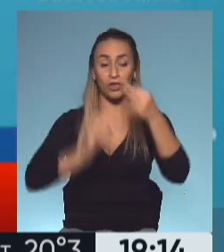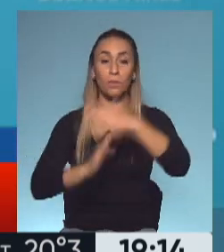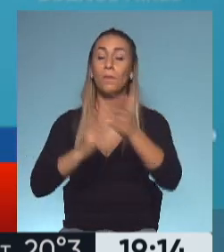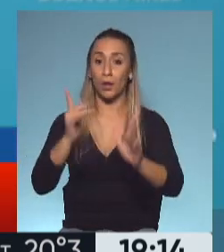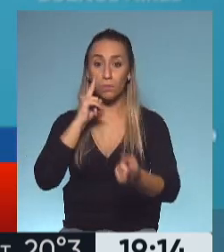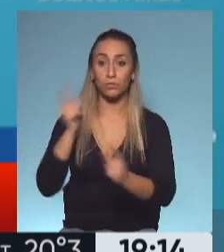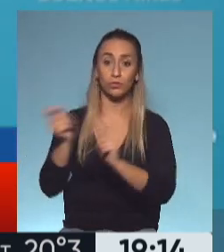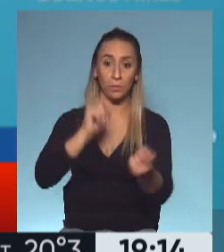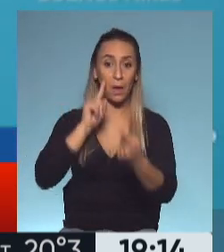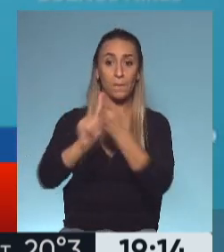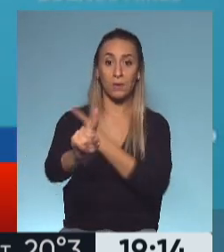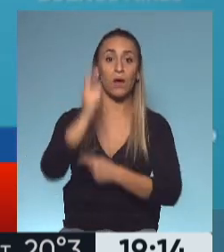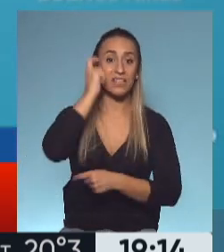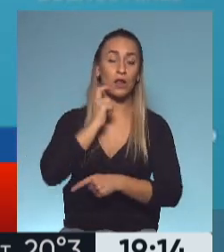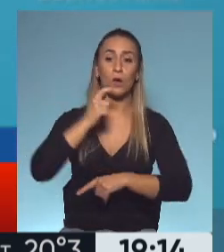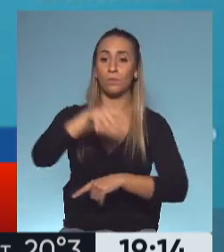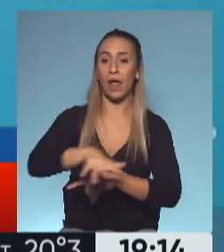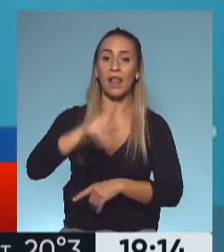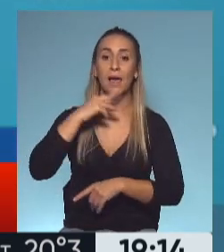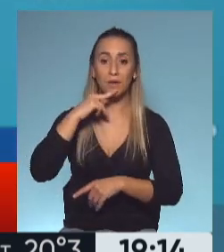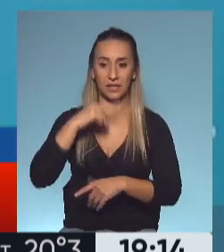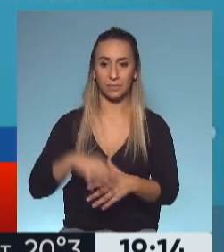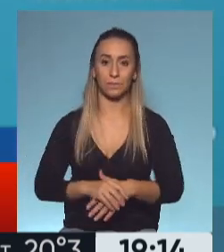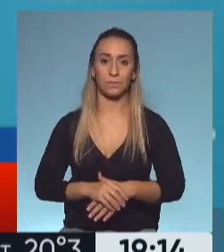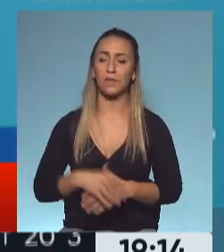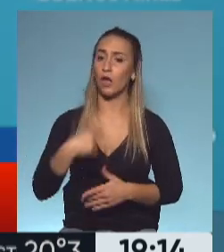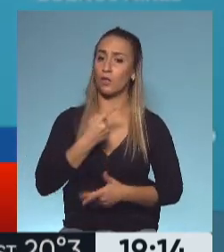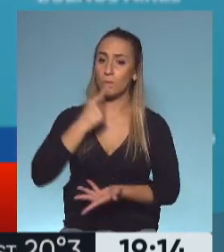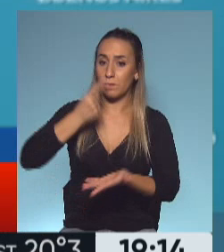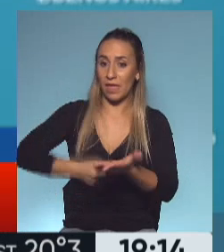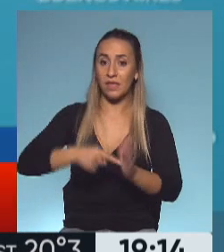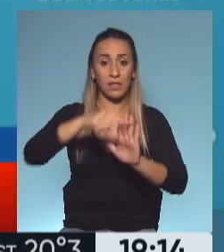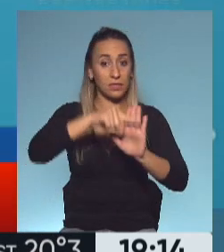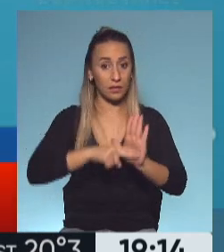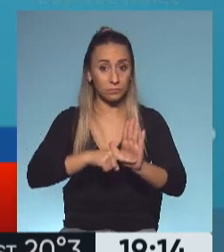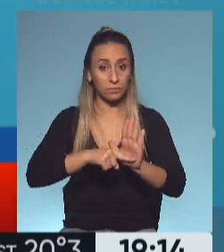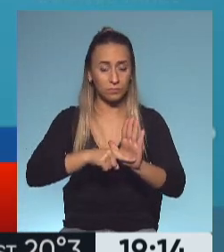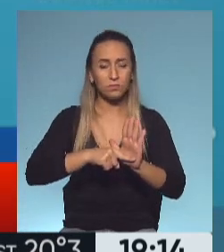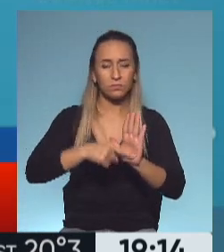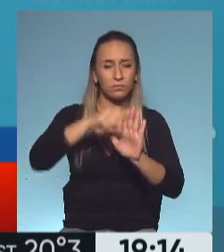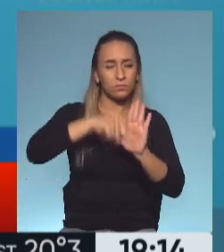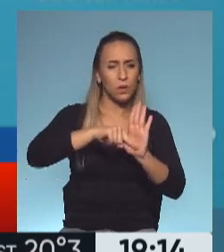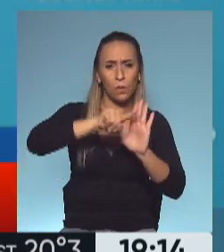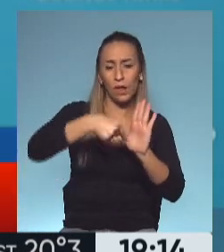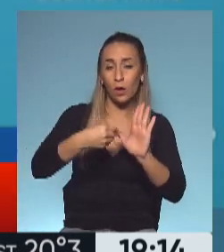Pero en vivo habla Axel Kicillof en La Plata. Basan en criterios e indicadores